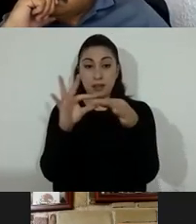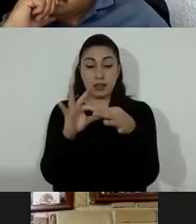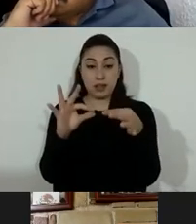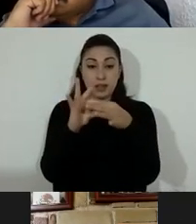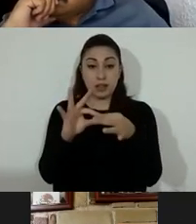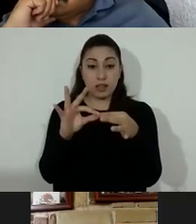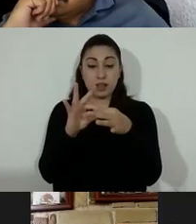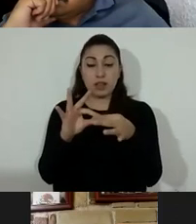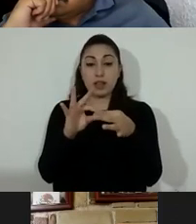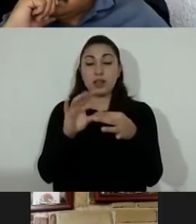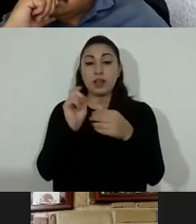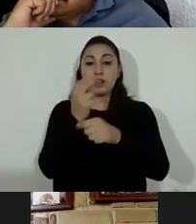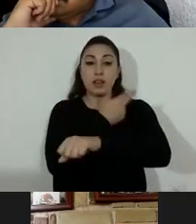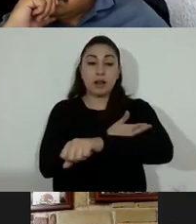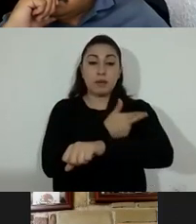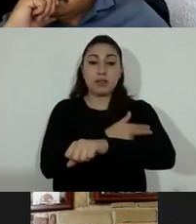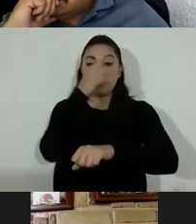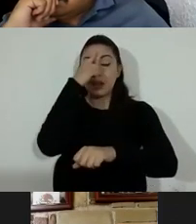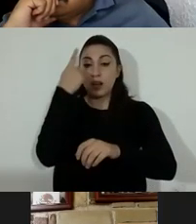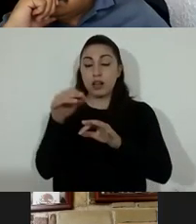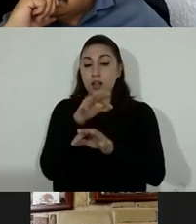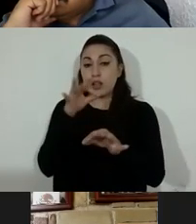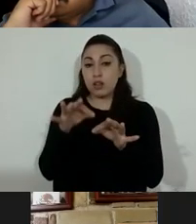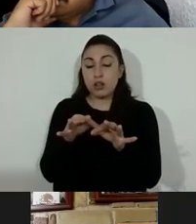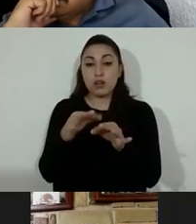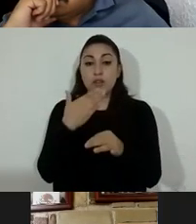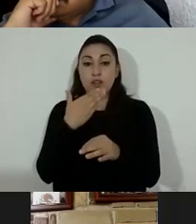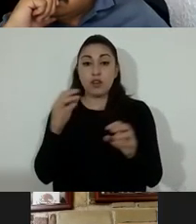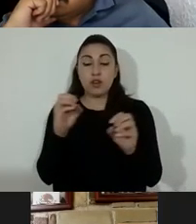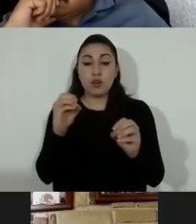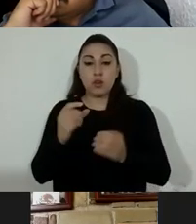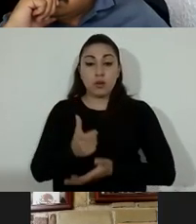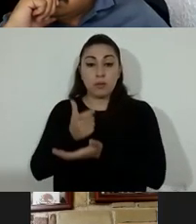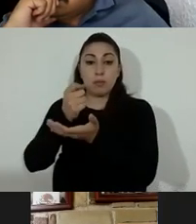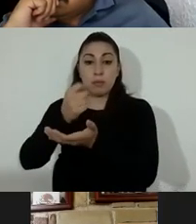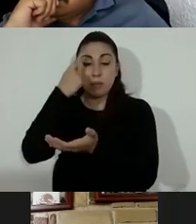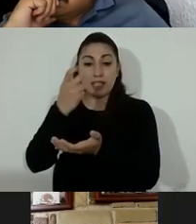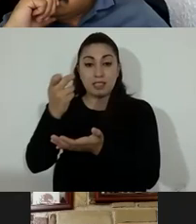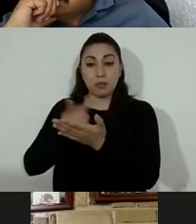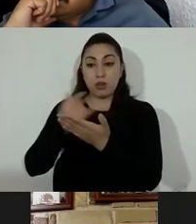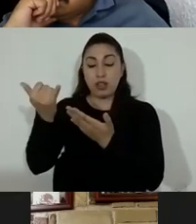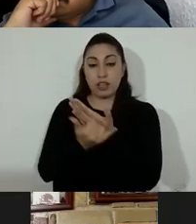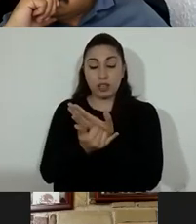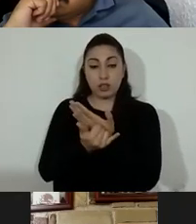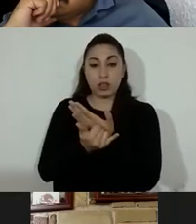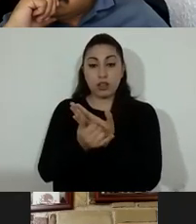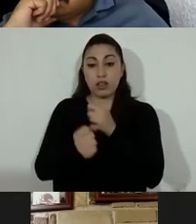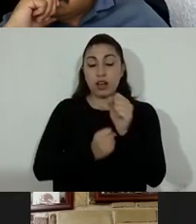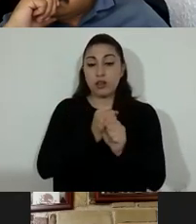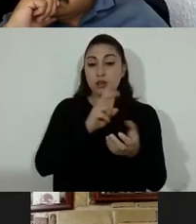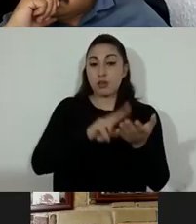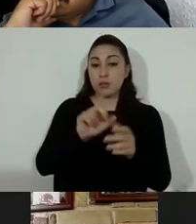o material que impida llevar a cabo algún proyecto ganador del presupuesto participativo de los años